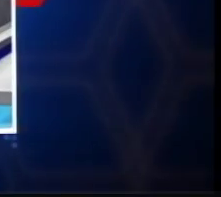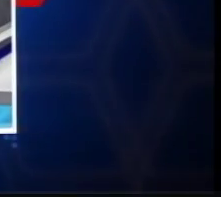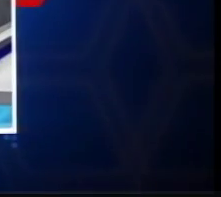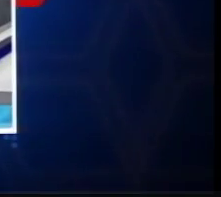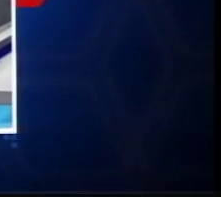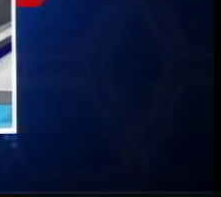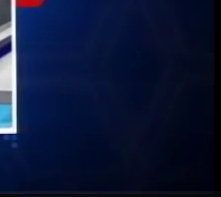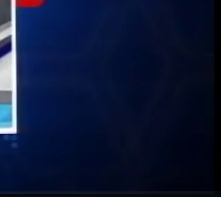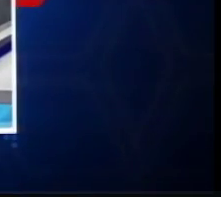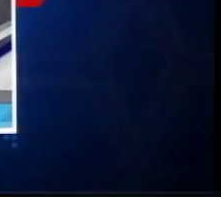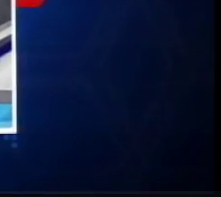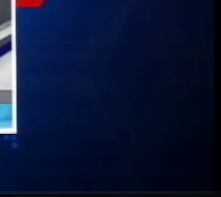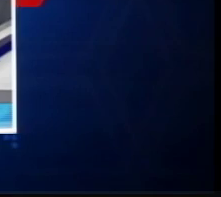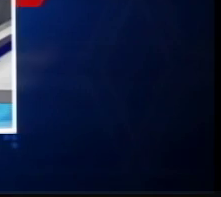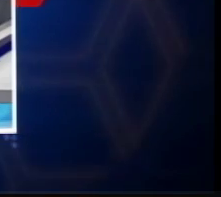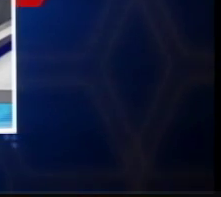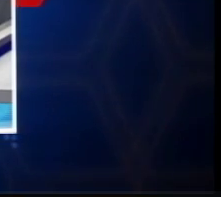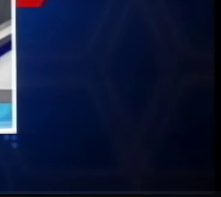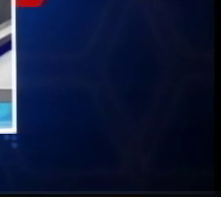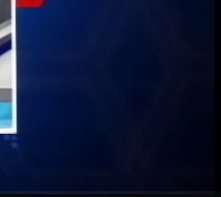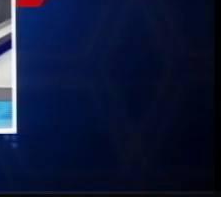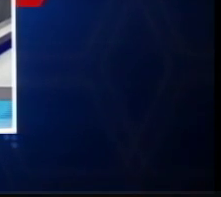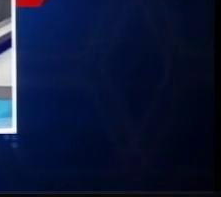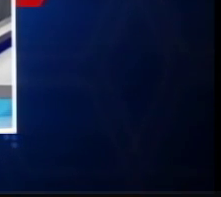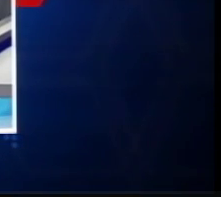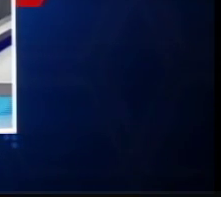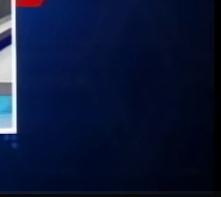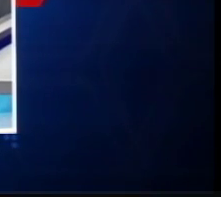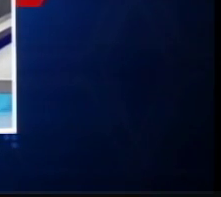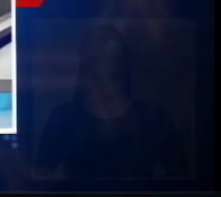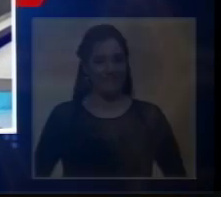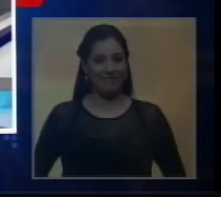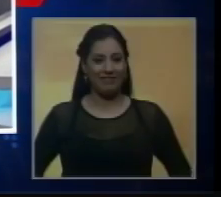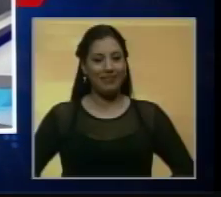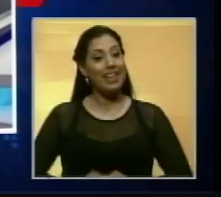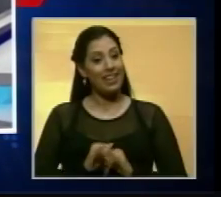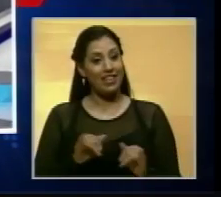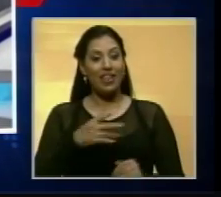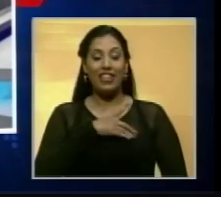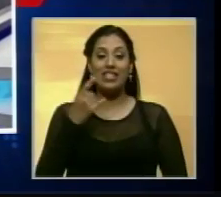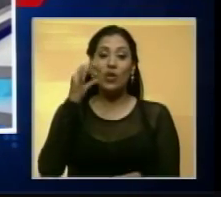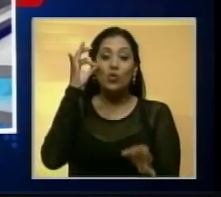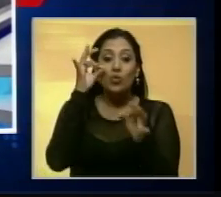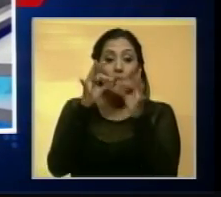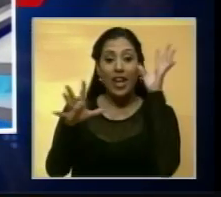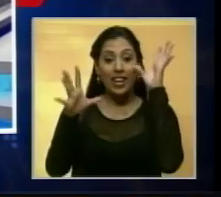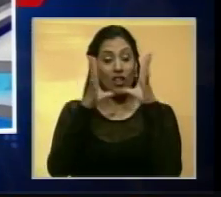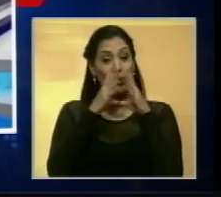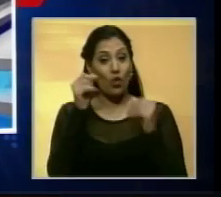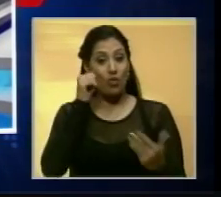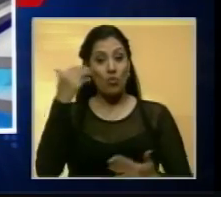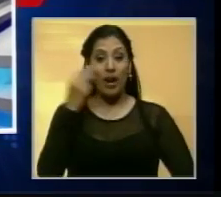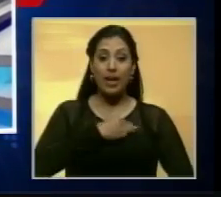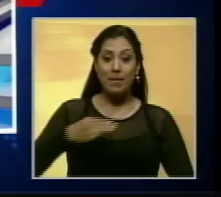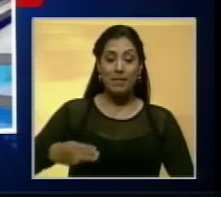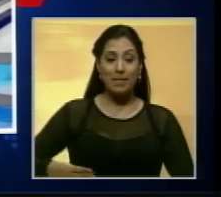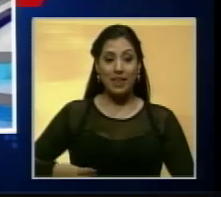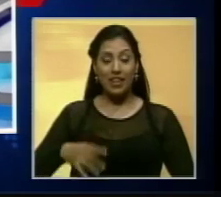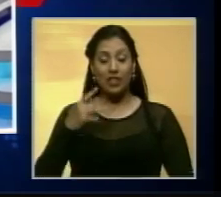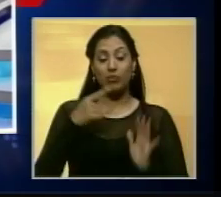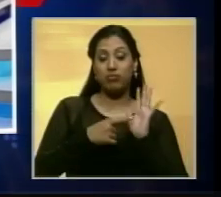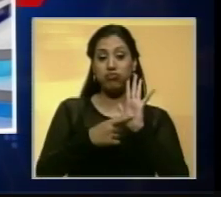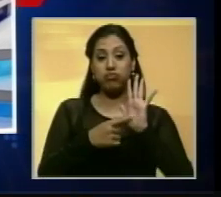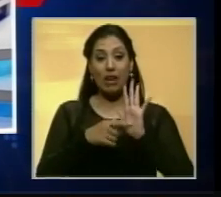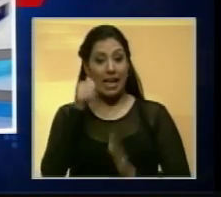belleza ponemos punto y final a la presente emisión de Noticiero Venevisión y deseándole suerte a todas las muchachas que se